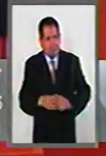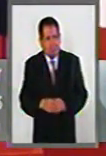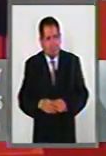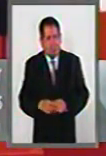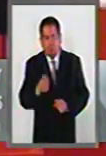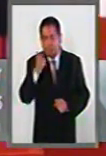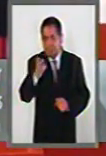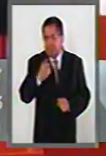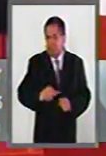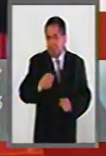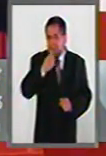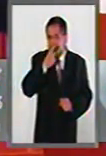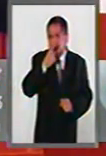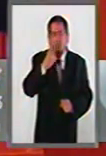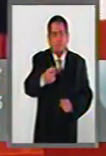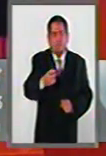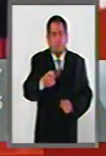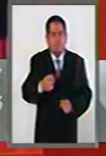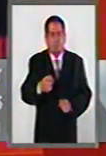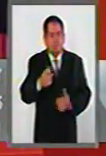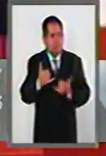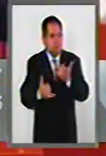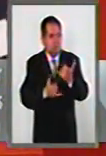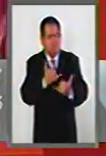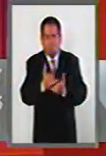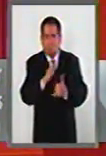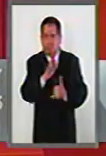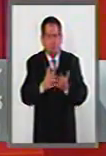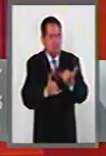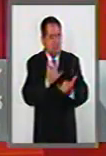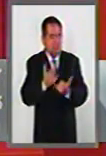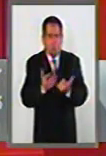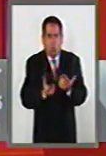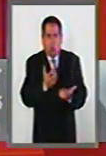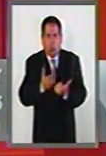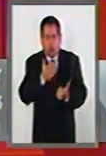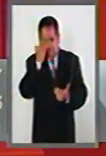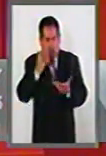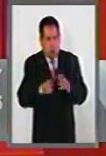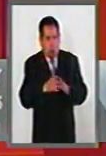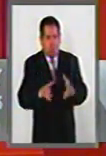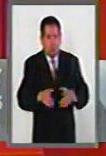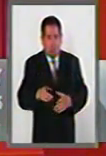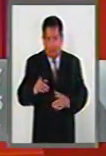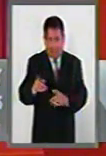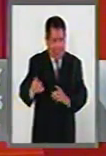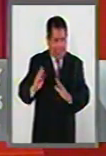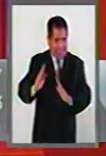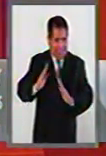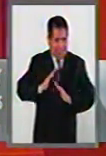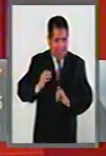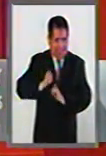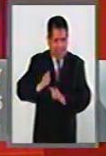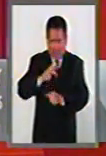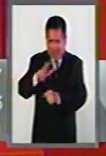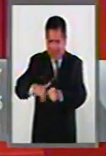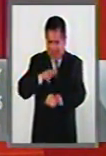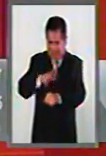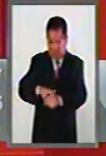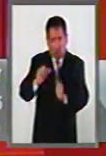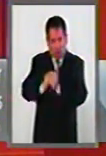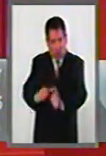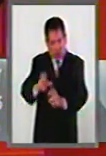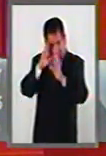Por eso les decía yo que están jugando con fuego. El ejército es una institución nacional, siempre ha sido